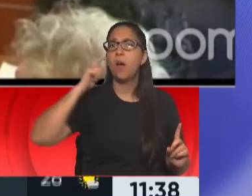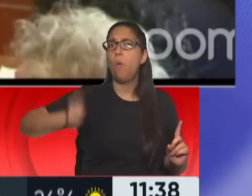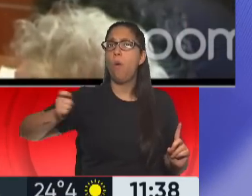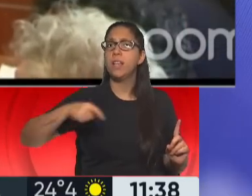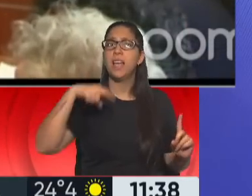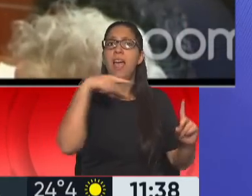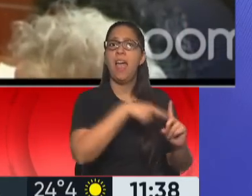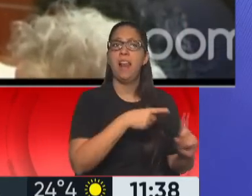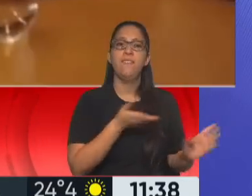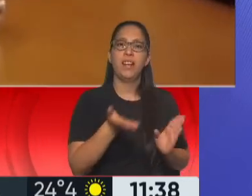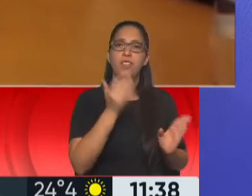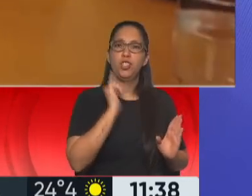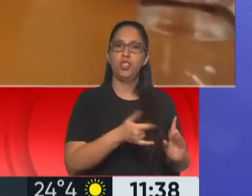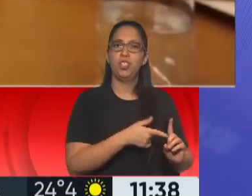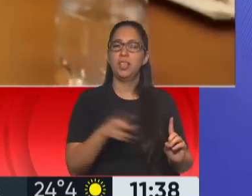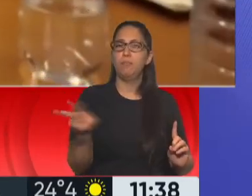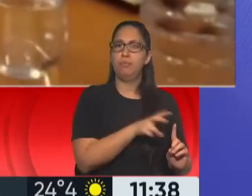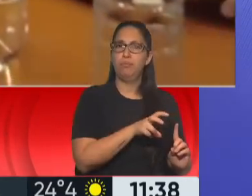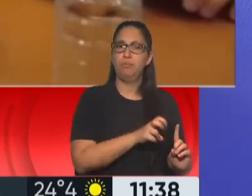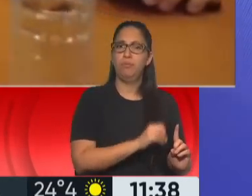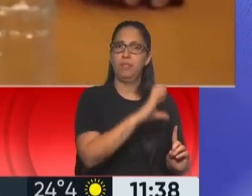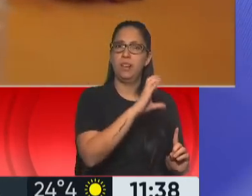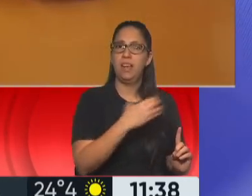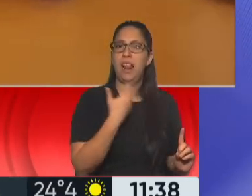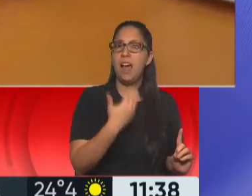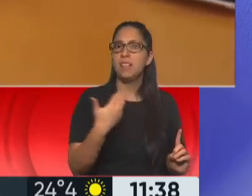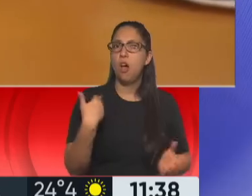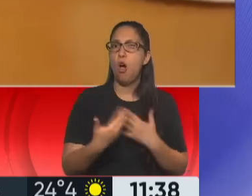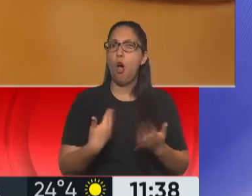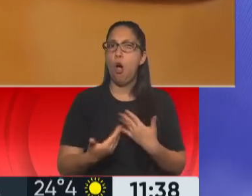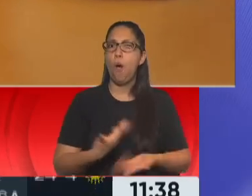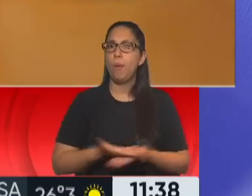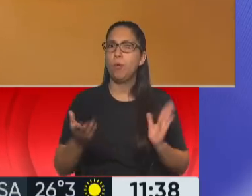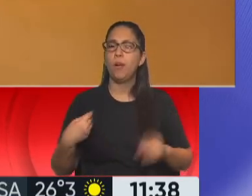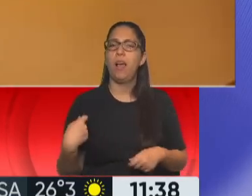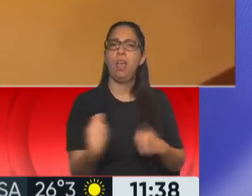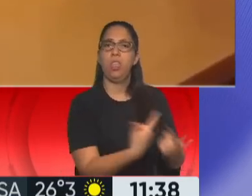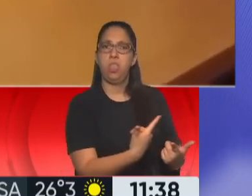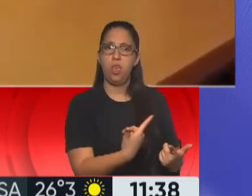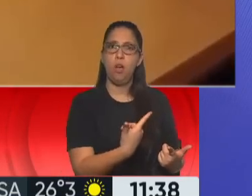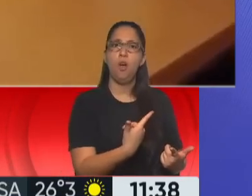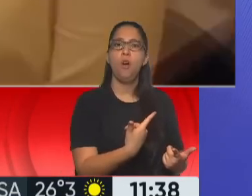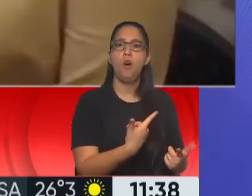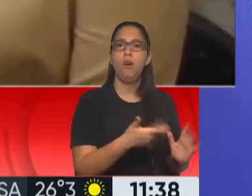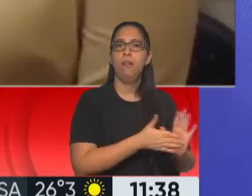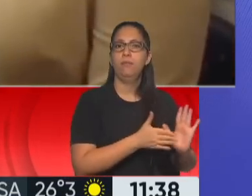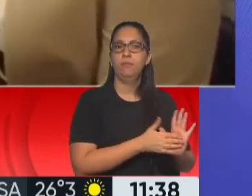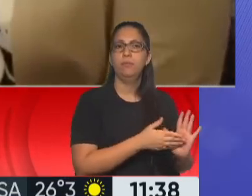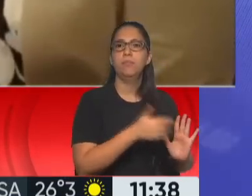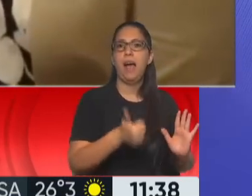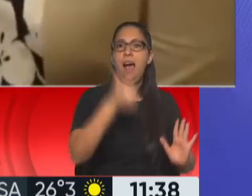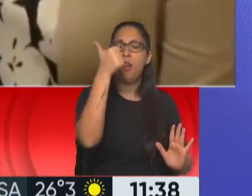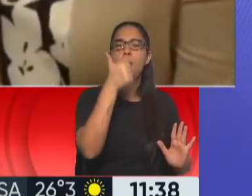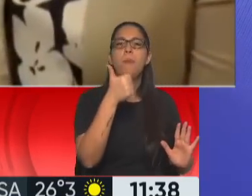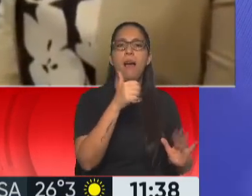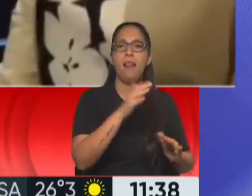jueces, se benefició justamente con esa obra pública que le fue adjudicada a Austral Construcciones, la empresa insignia de Lázaro Báez en